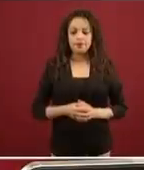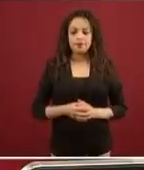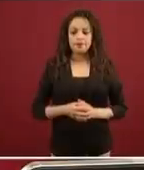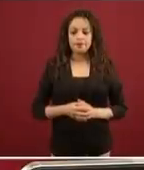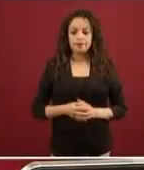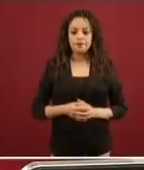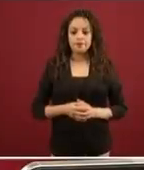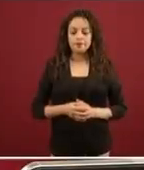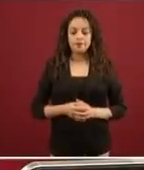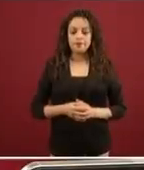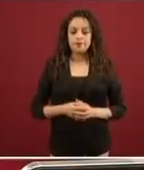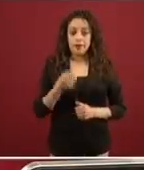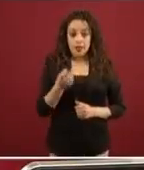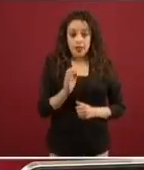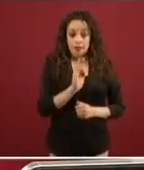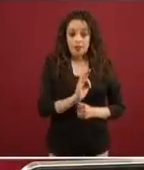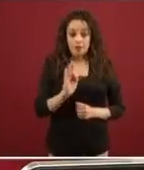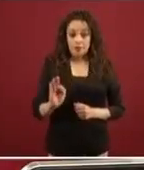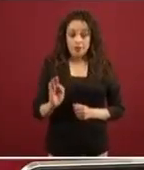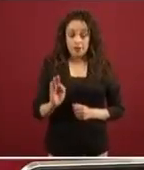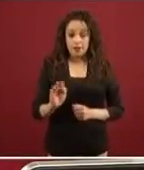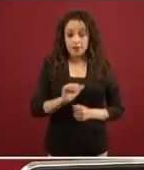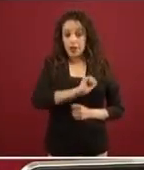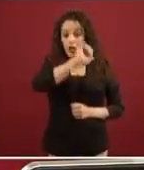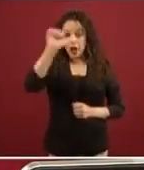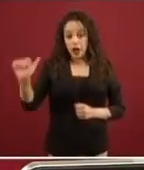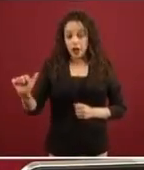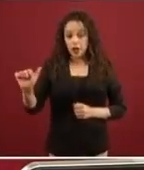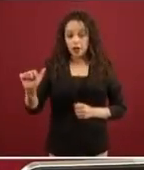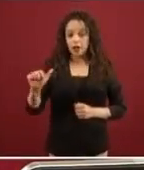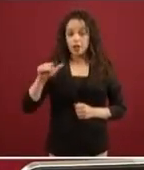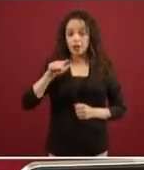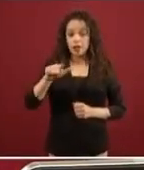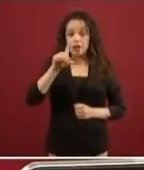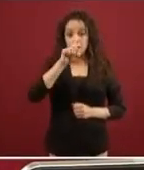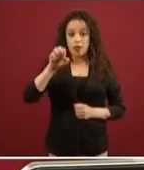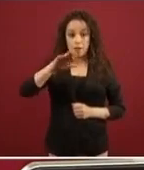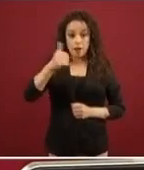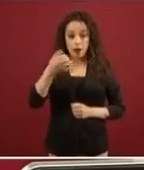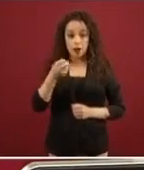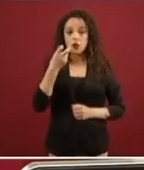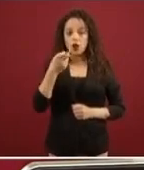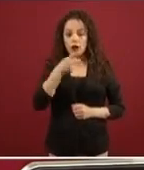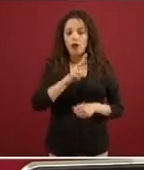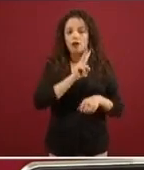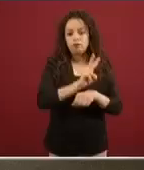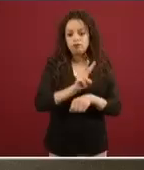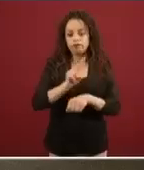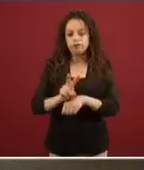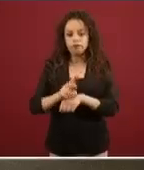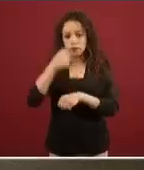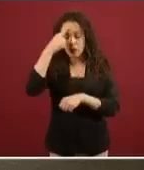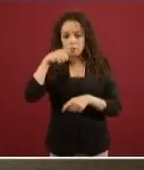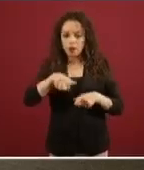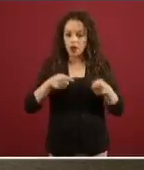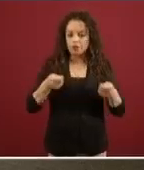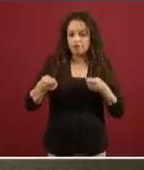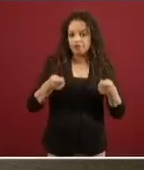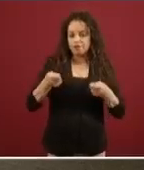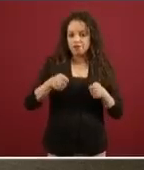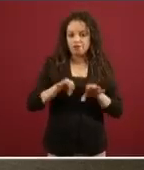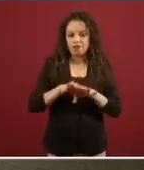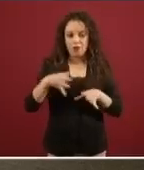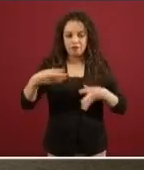17 de mayo, se estará trabajando, como venimos trabajando, con las medidas de control de la epidemia. Eso